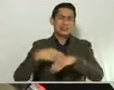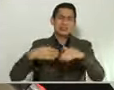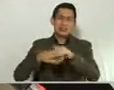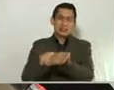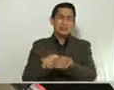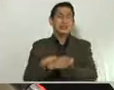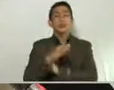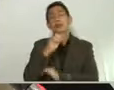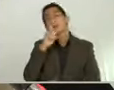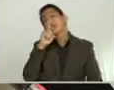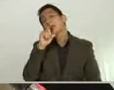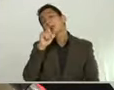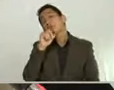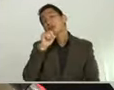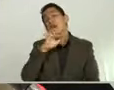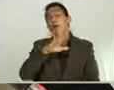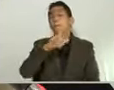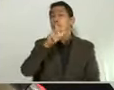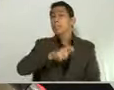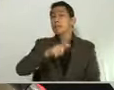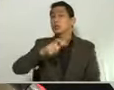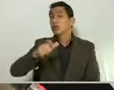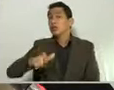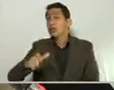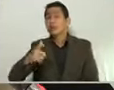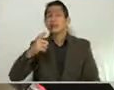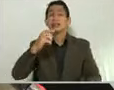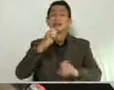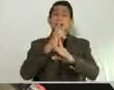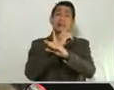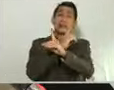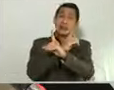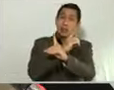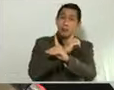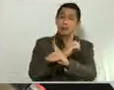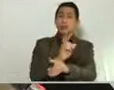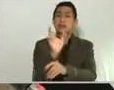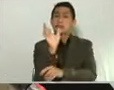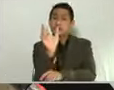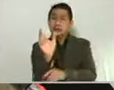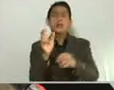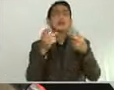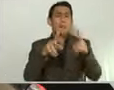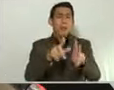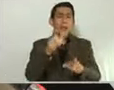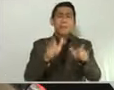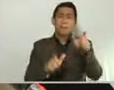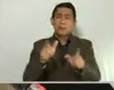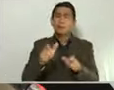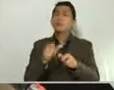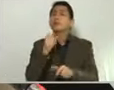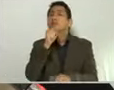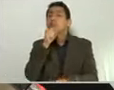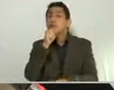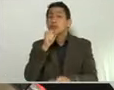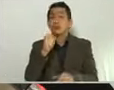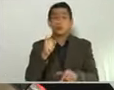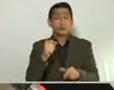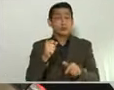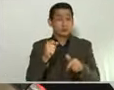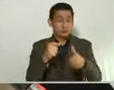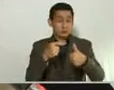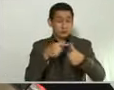a las personas que tengan algún tipo de discapacidad con su carnet y a las personas de la tercera edad. Estos tres grupos